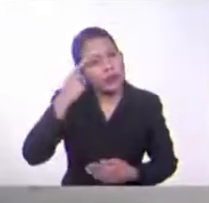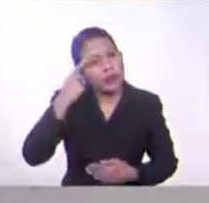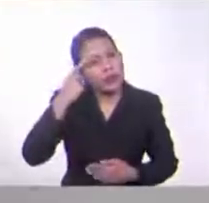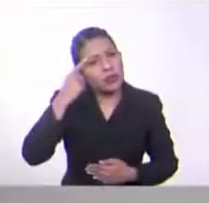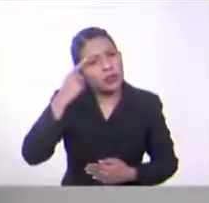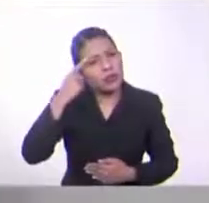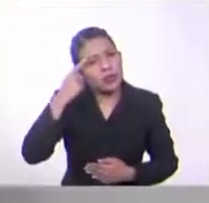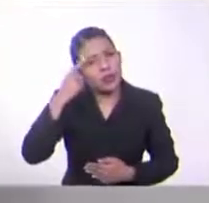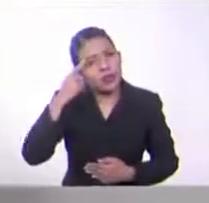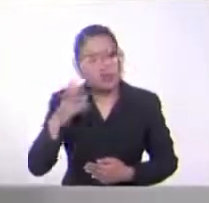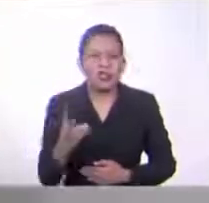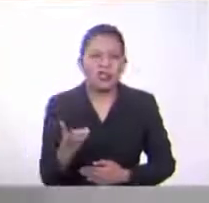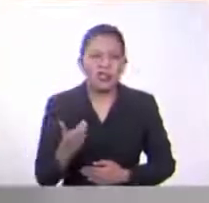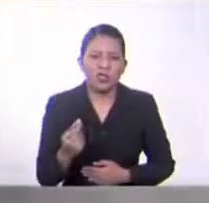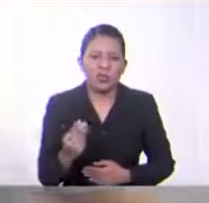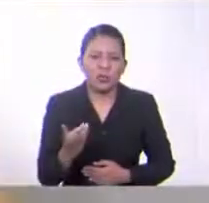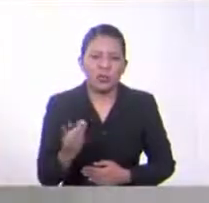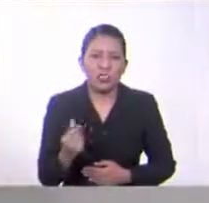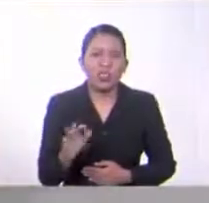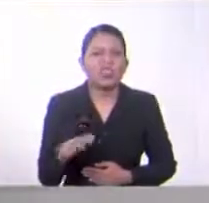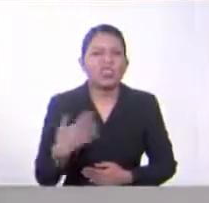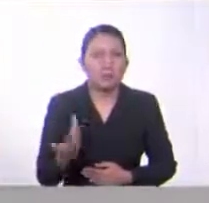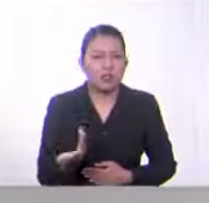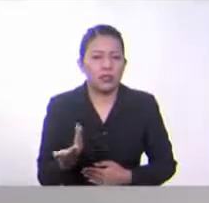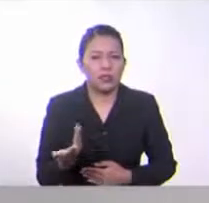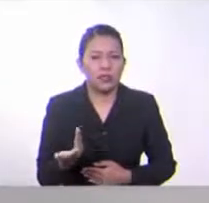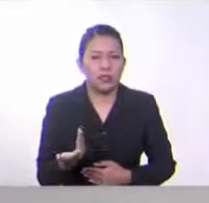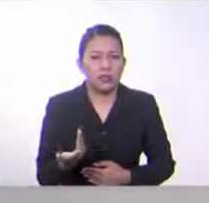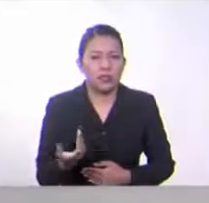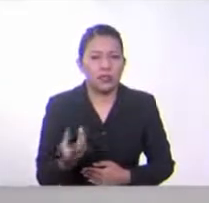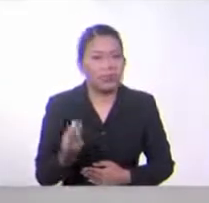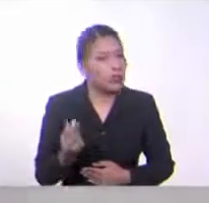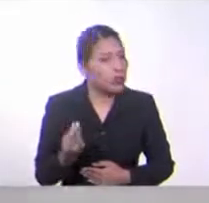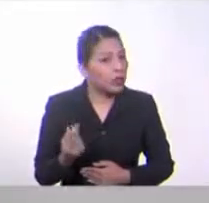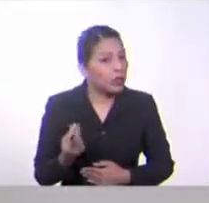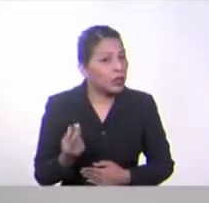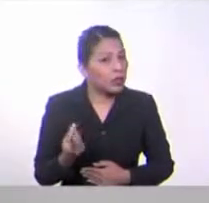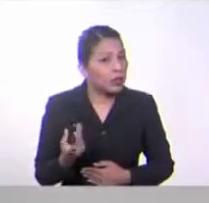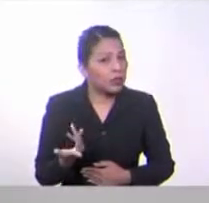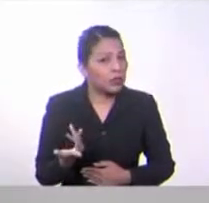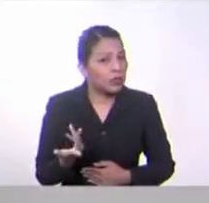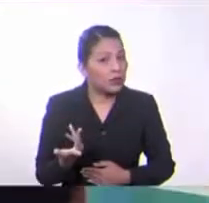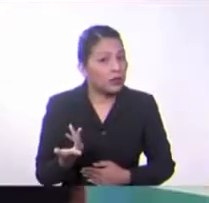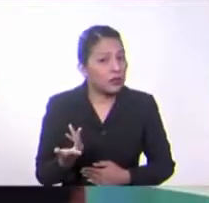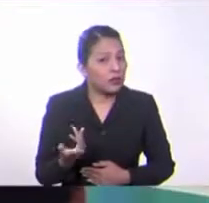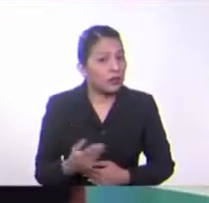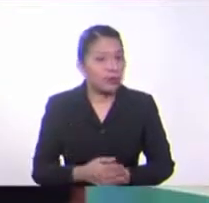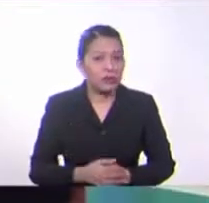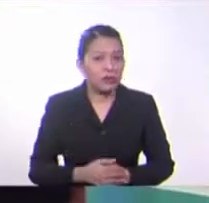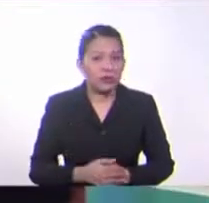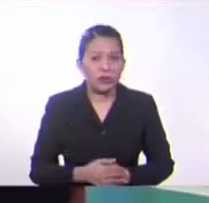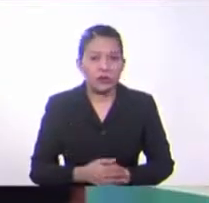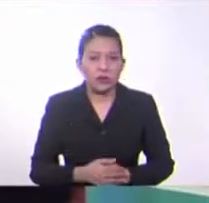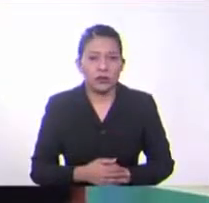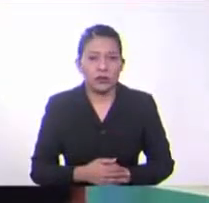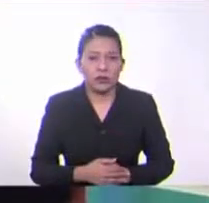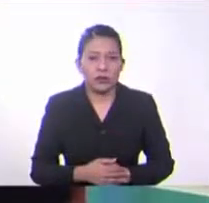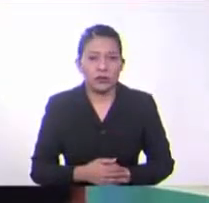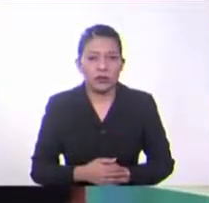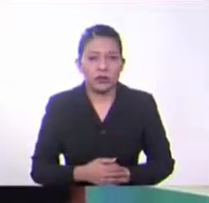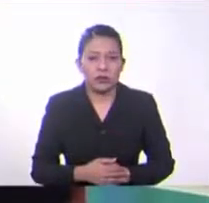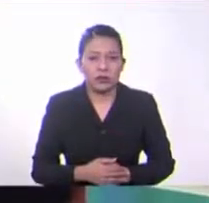número multiplicamos a 5 para obtener 100. Aunque sale más fácil de 25 para